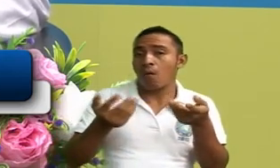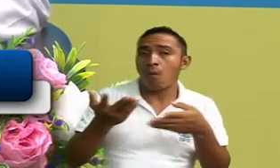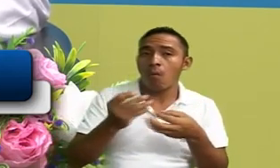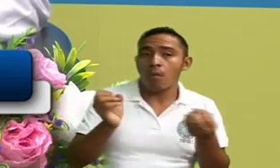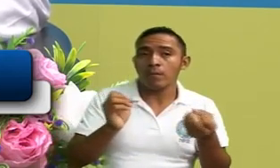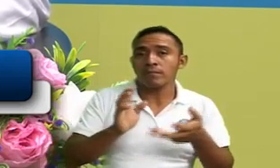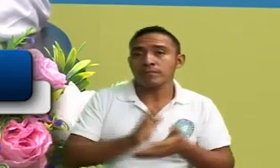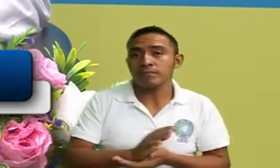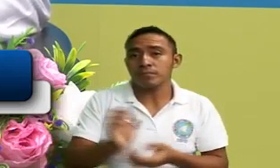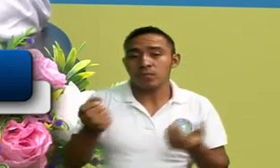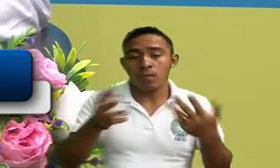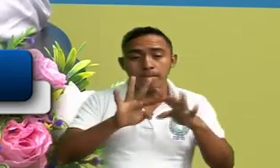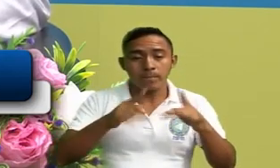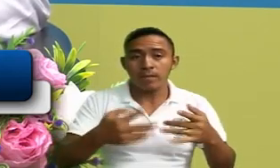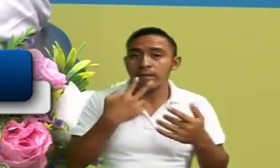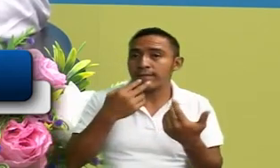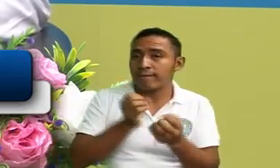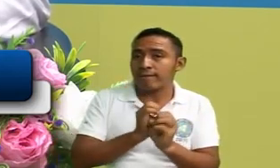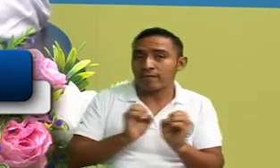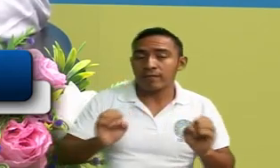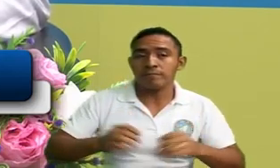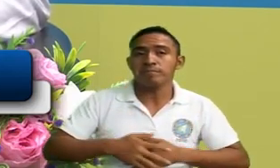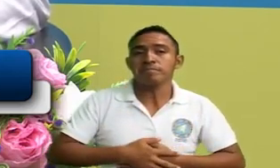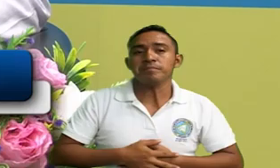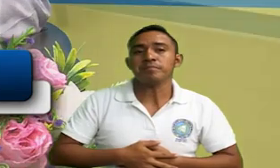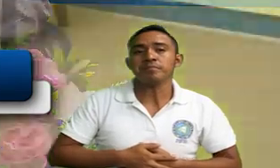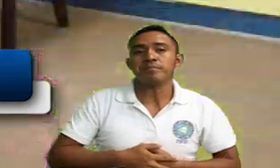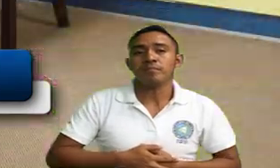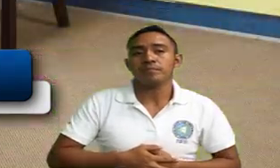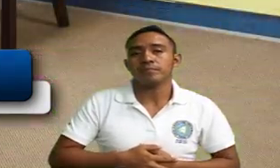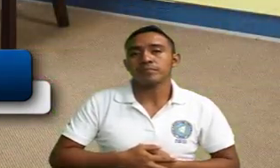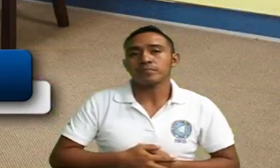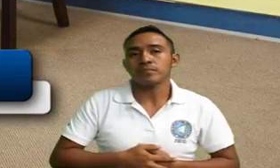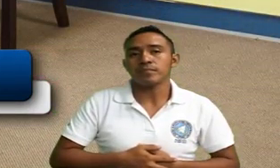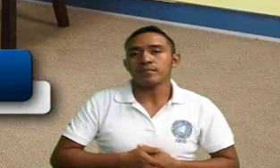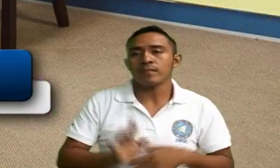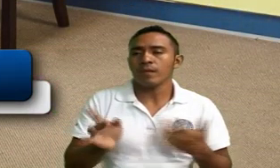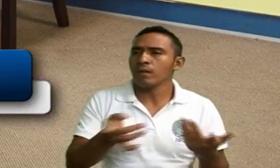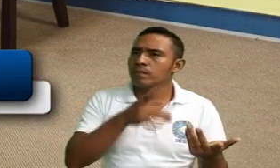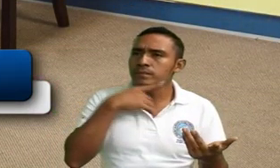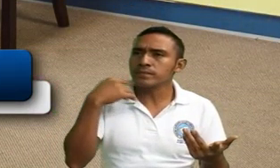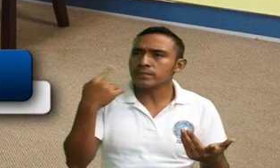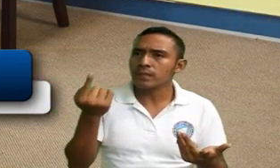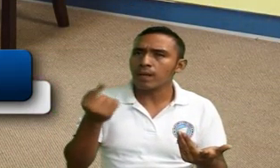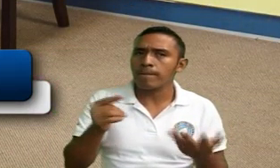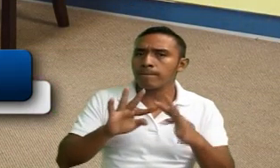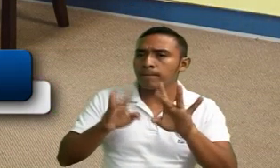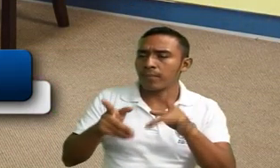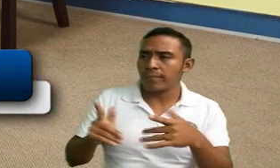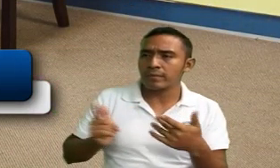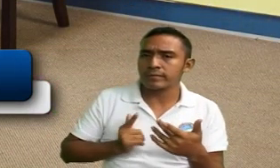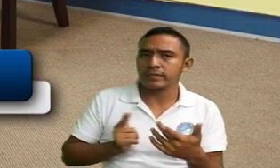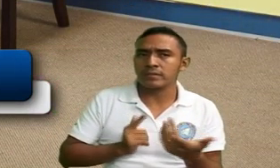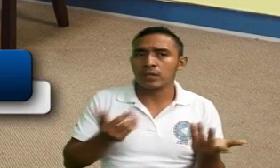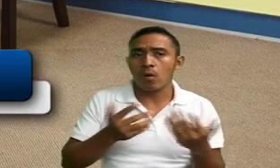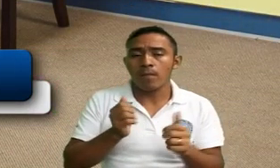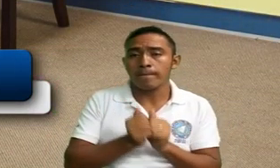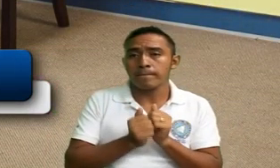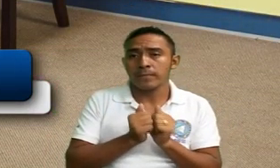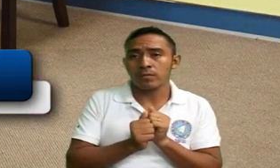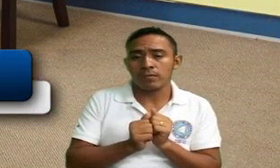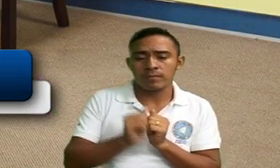que no tienen ninguno. Correcto, así es. Ahora, ¿es verdad que también ocurre cuando una mujer ha tenido depresión